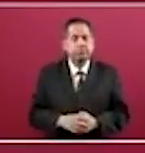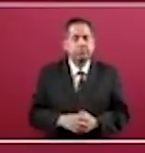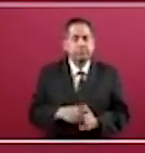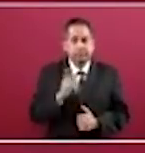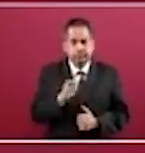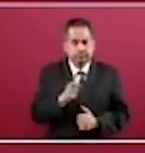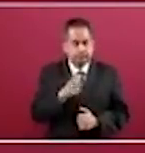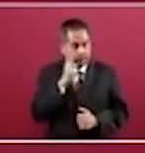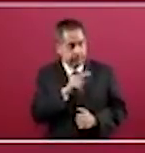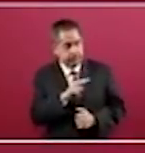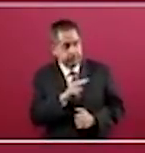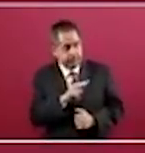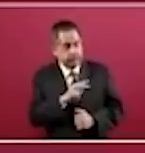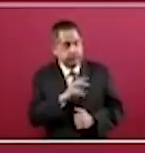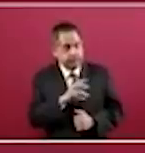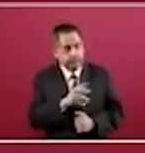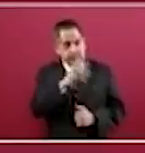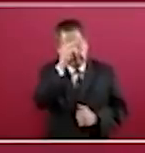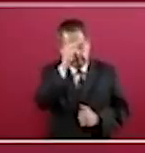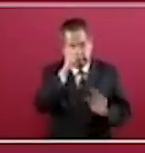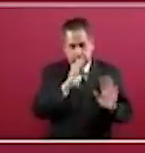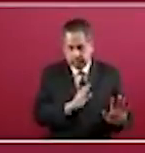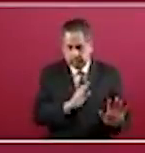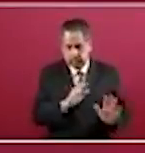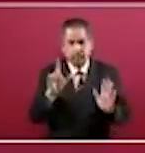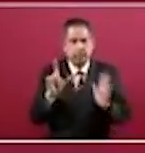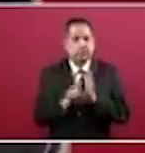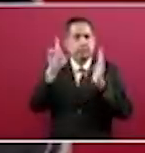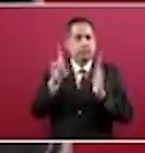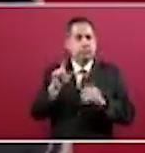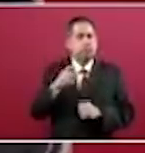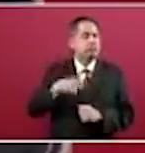Que sirva de enseñanza, que sea una lección